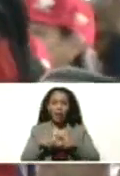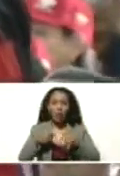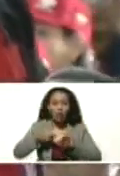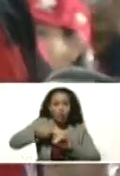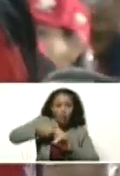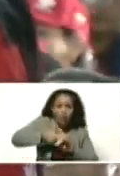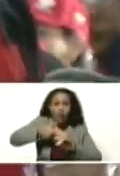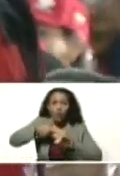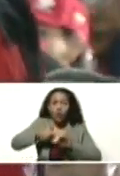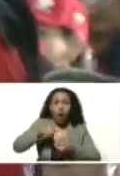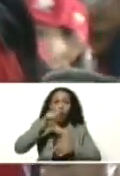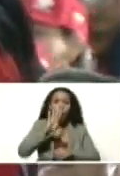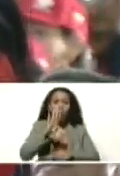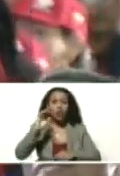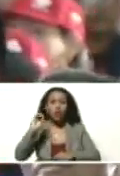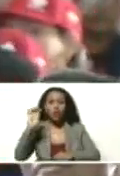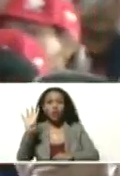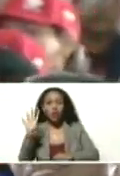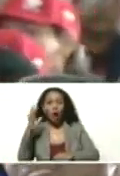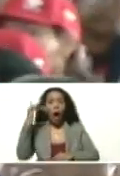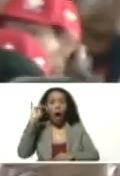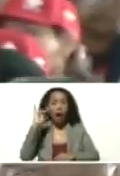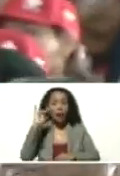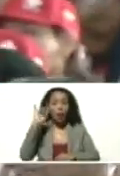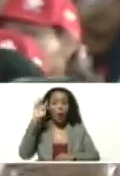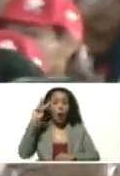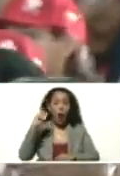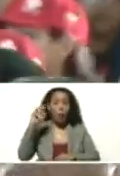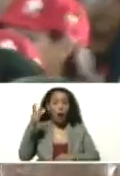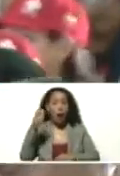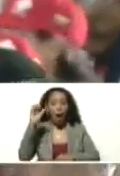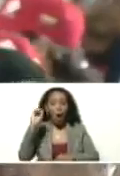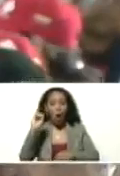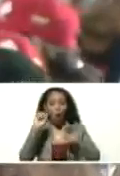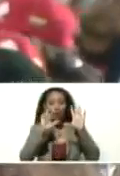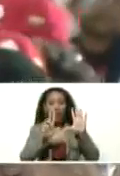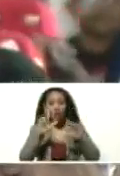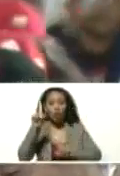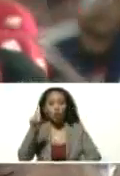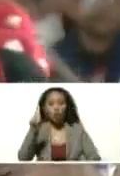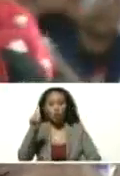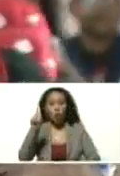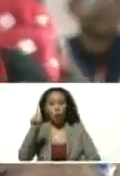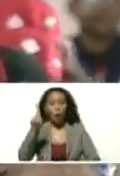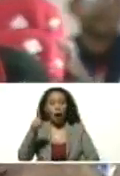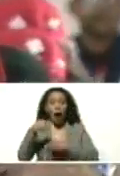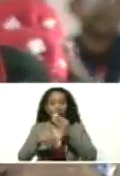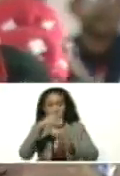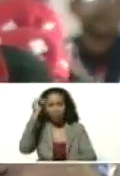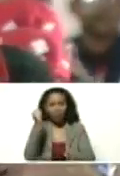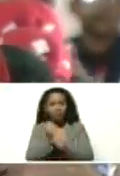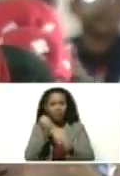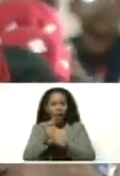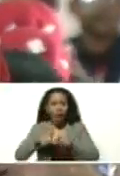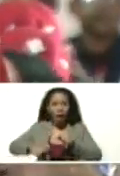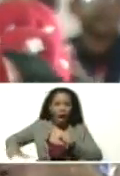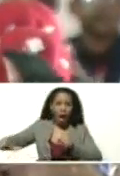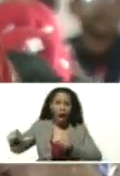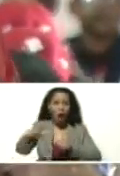la 405. Tenemos una MGO 81, una boyera que hace el trabajo en el lago de